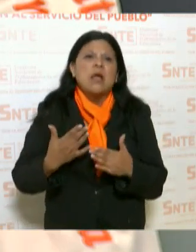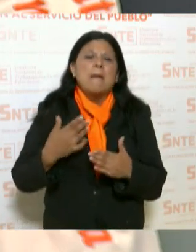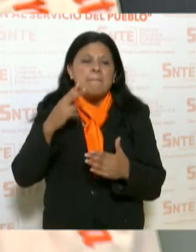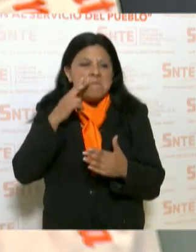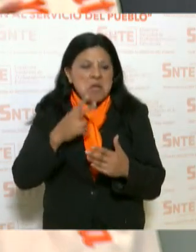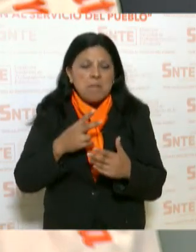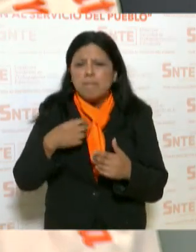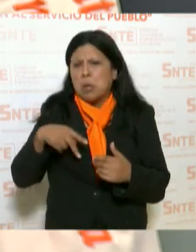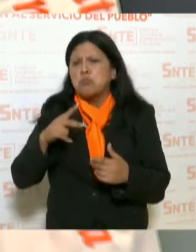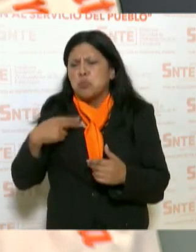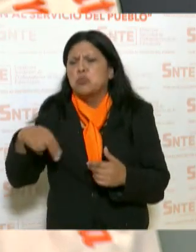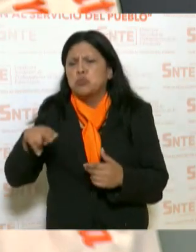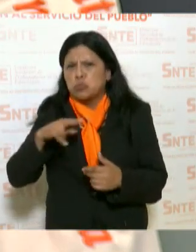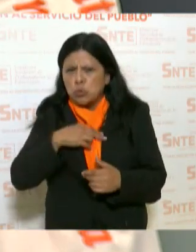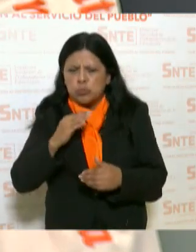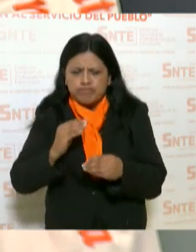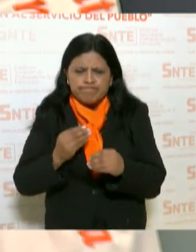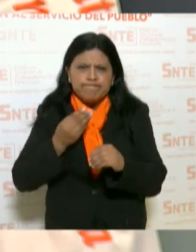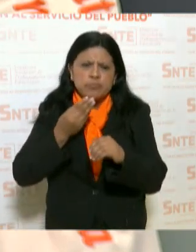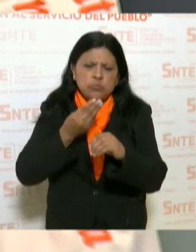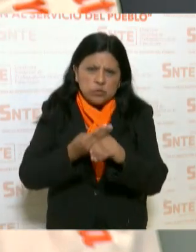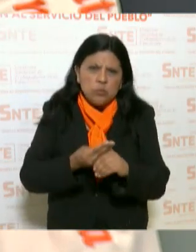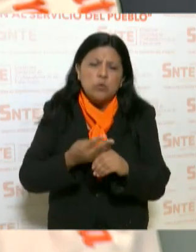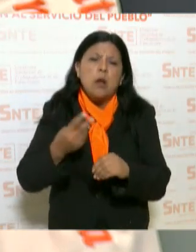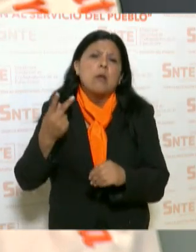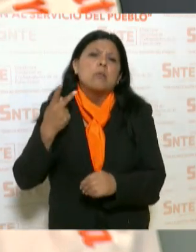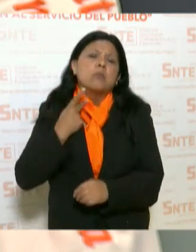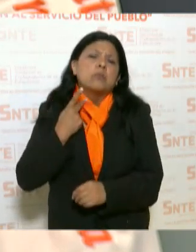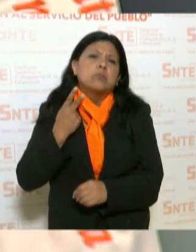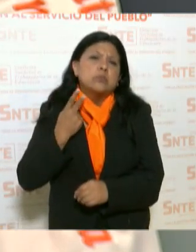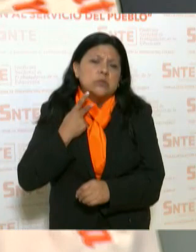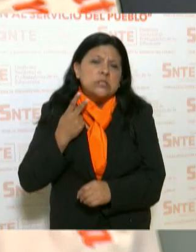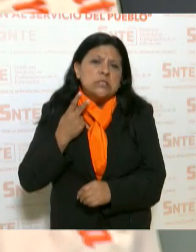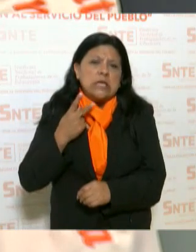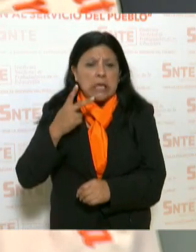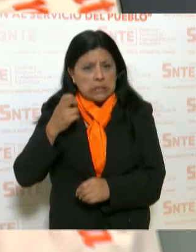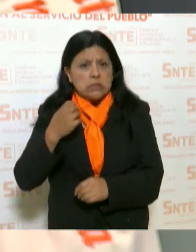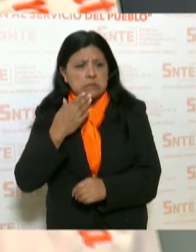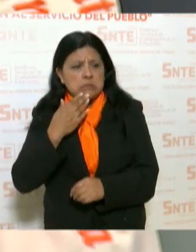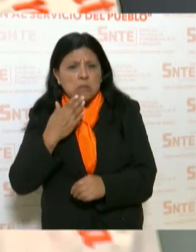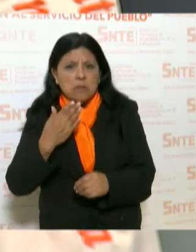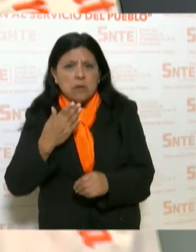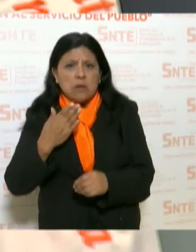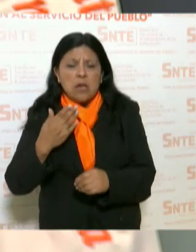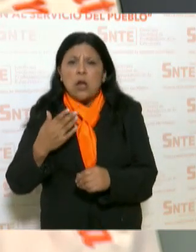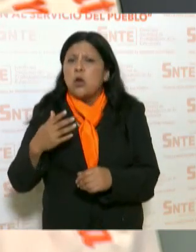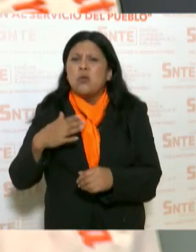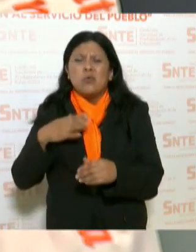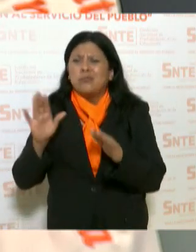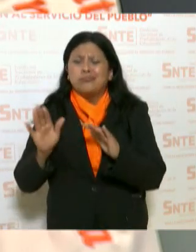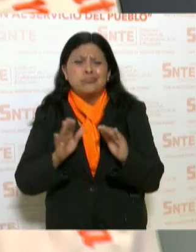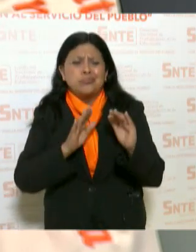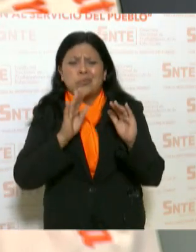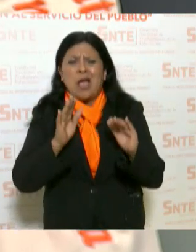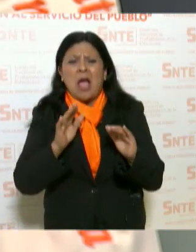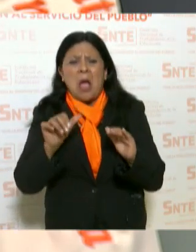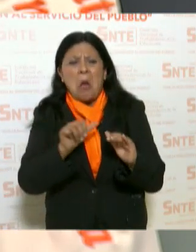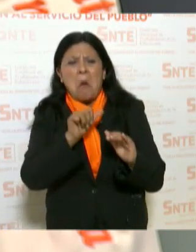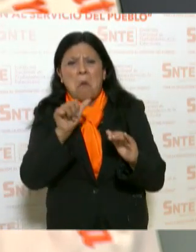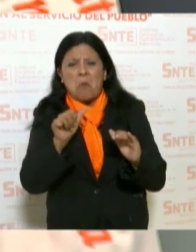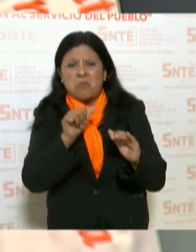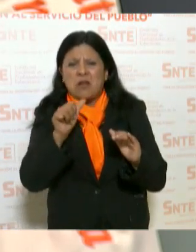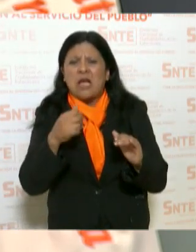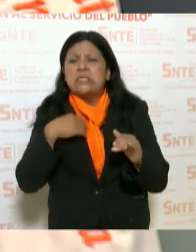una política muy especial. No le hicimos caso a las